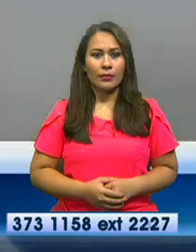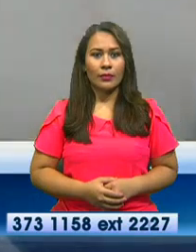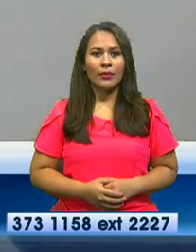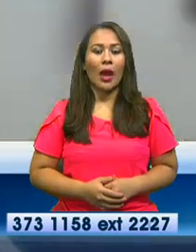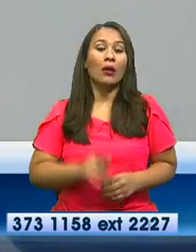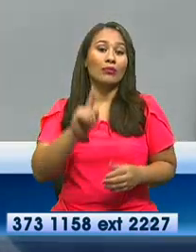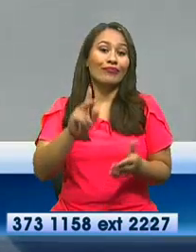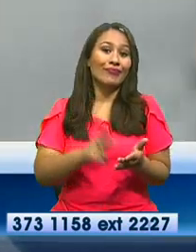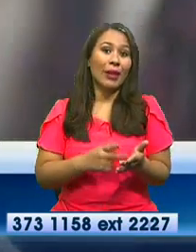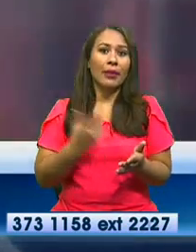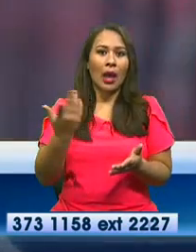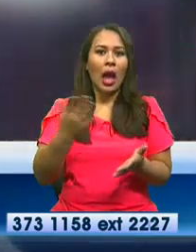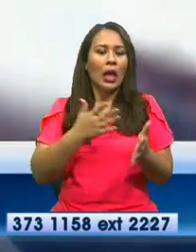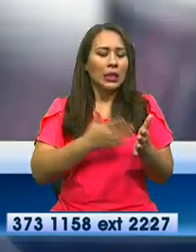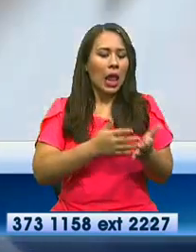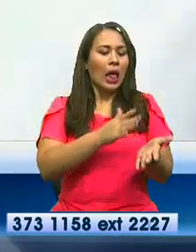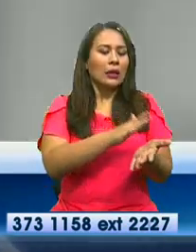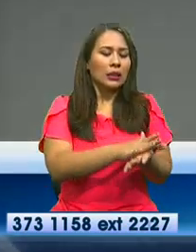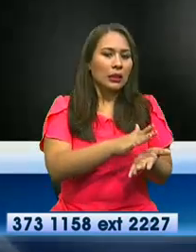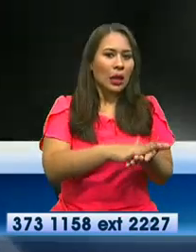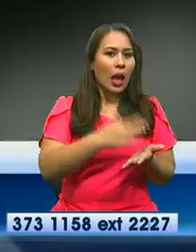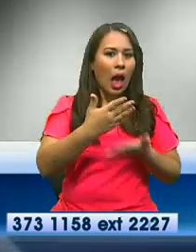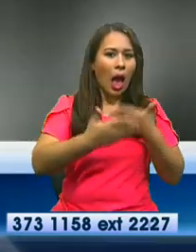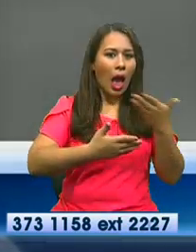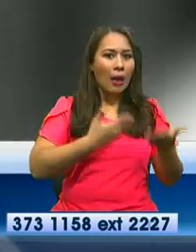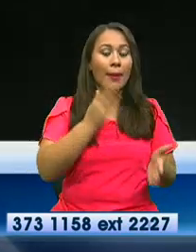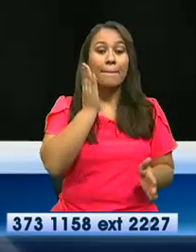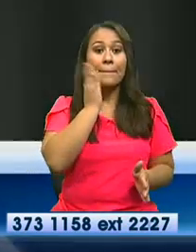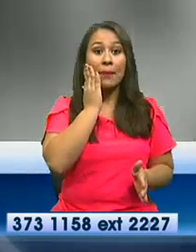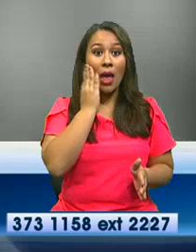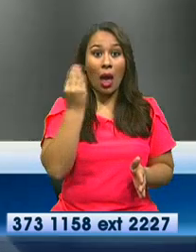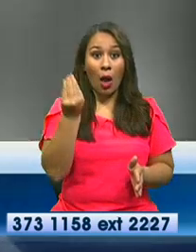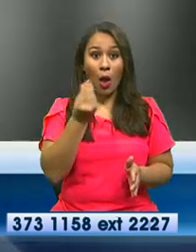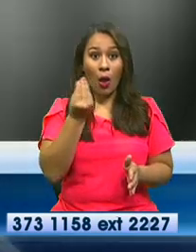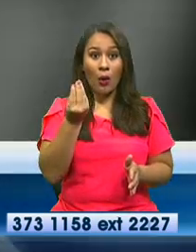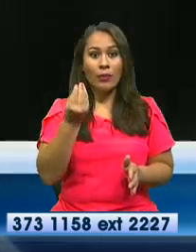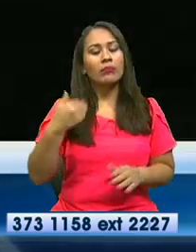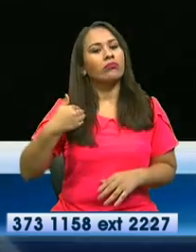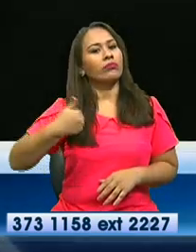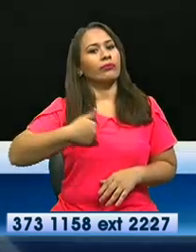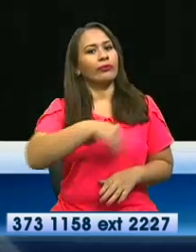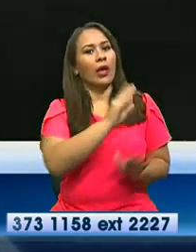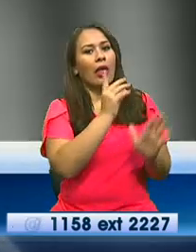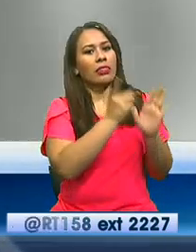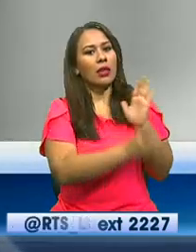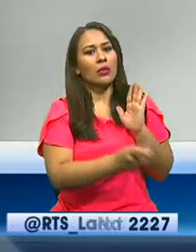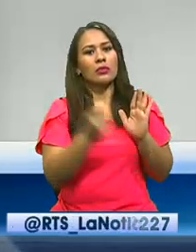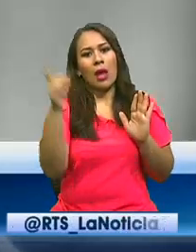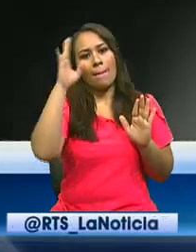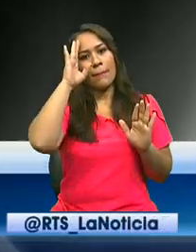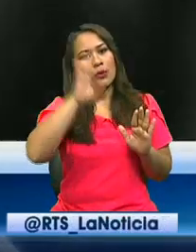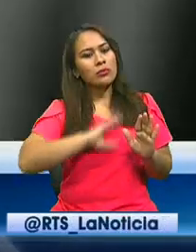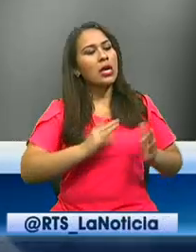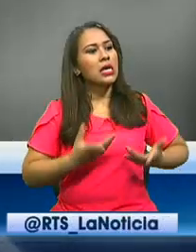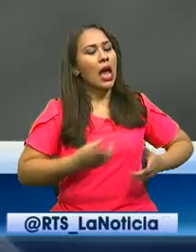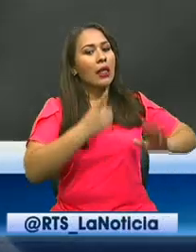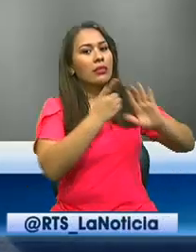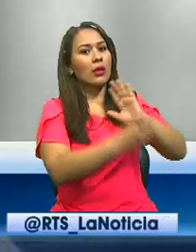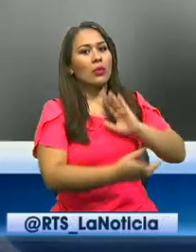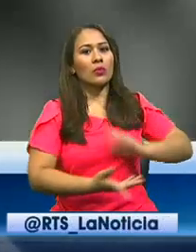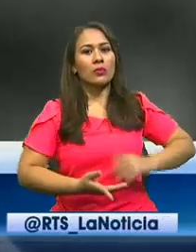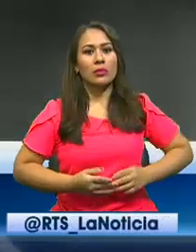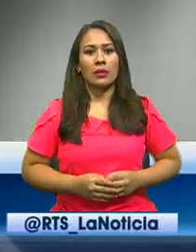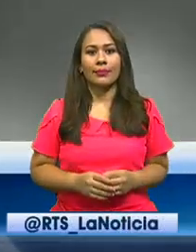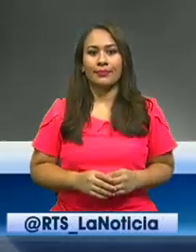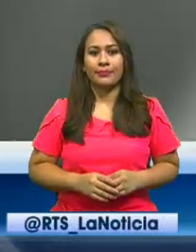Una vez apaciguada la situación, la madre de la adolescente acudió a denunciar el caso a la unidad de